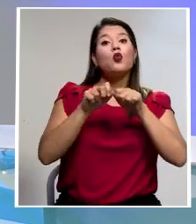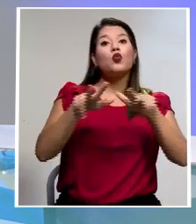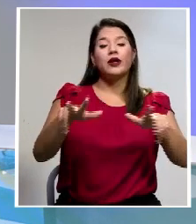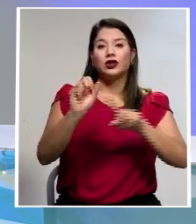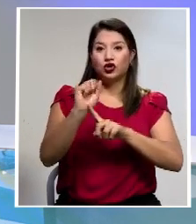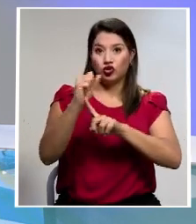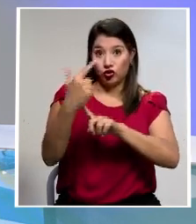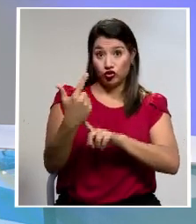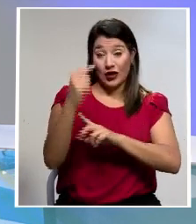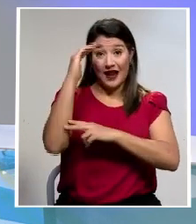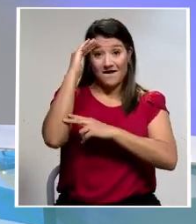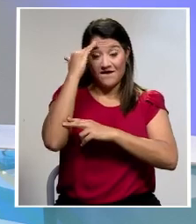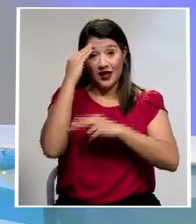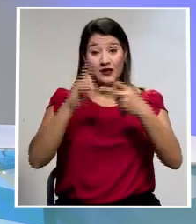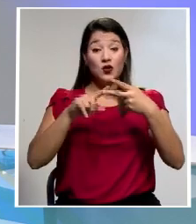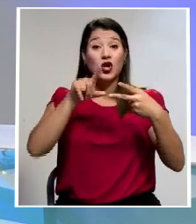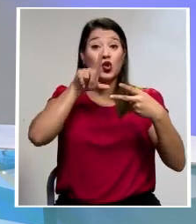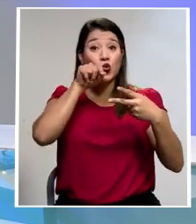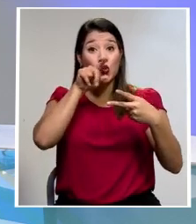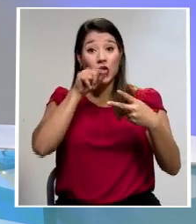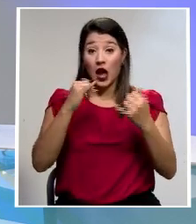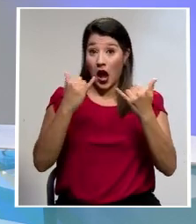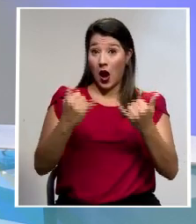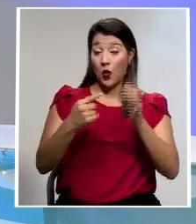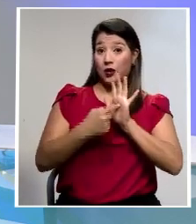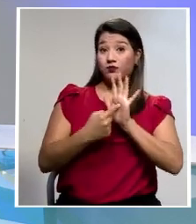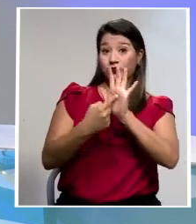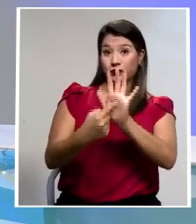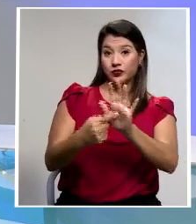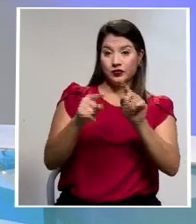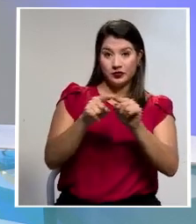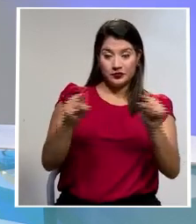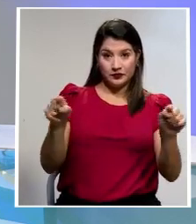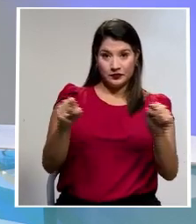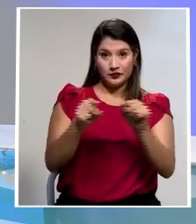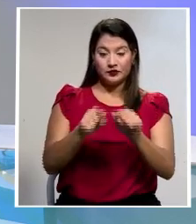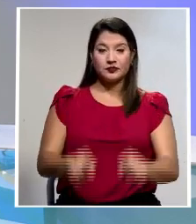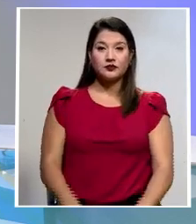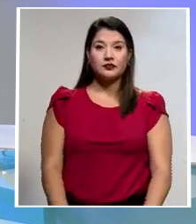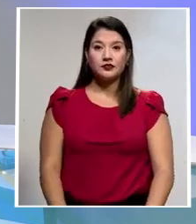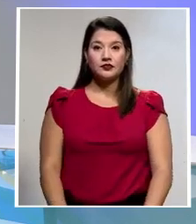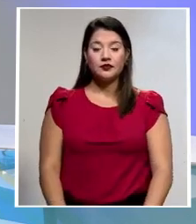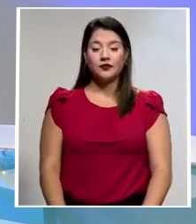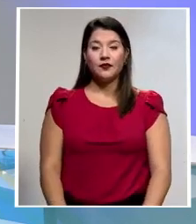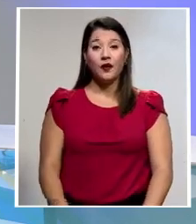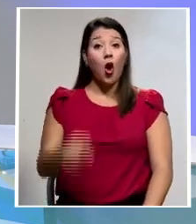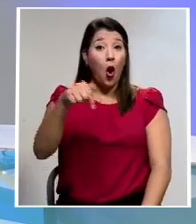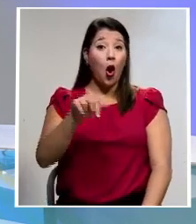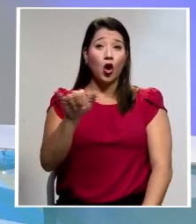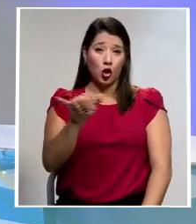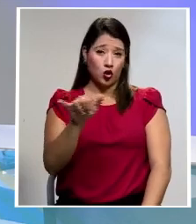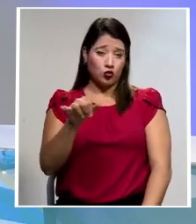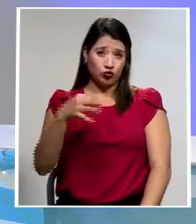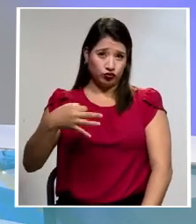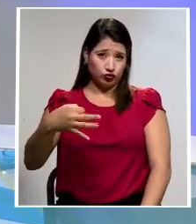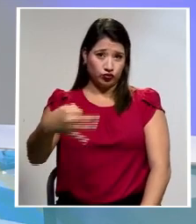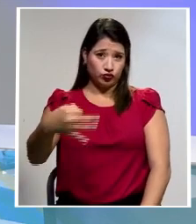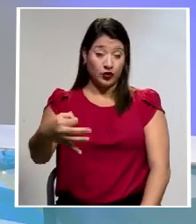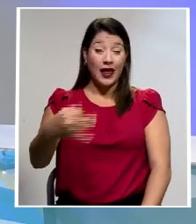sociales de Facebook y Twitter en las direcciones que aparecen ahora en la pantalla. Hoy, como siempre,